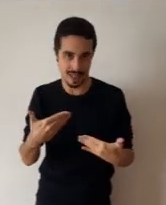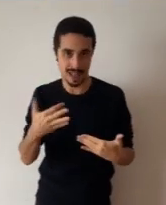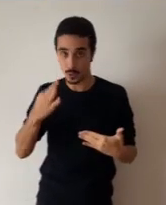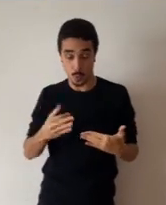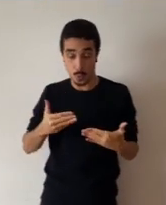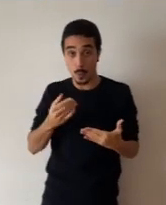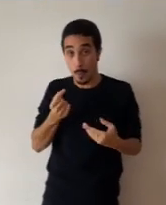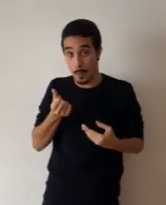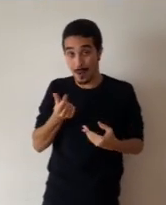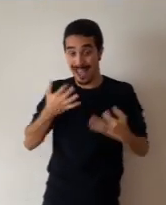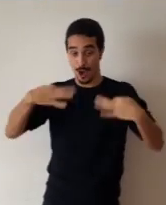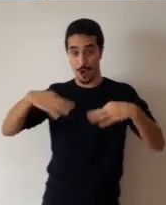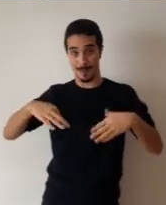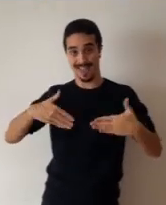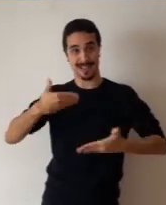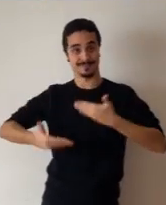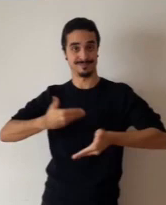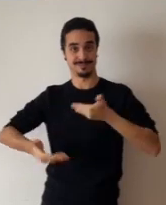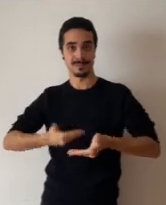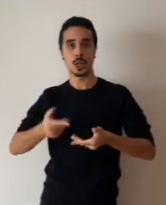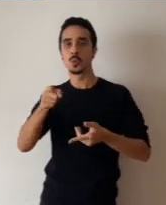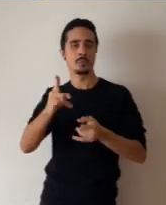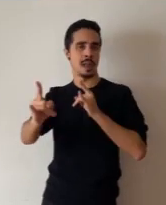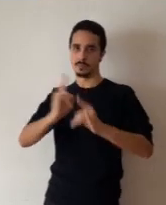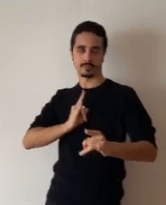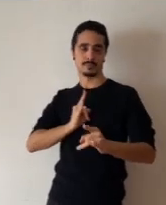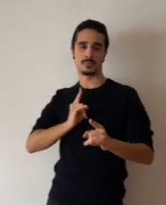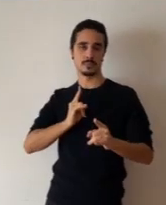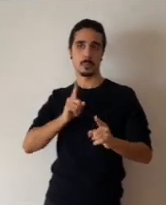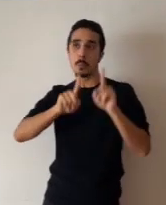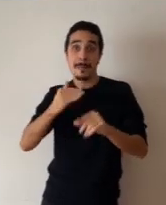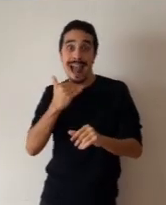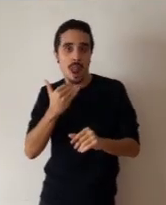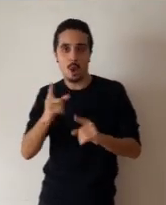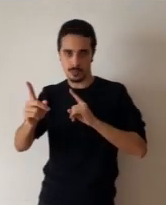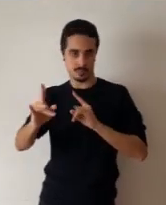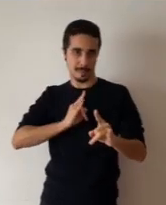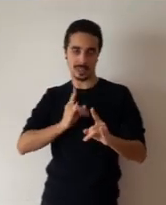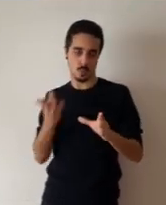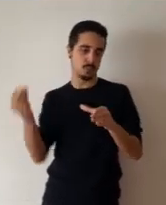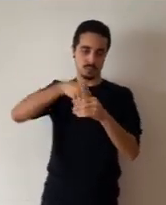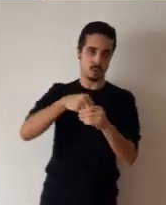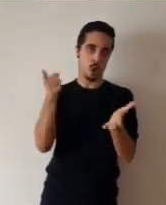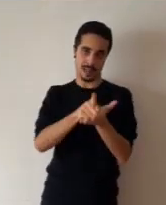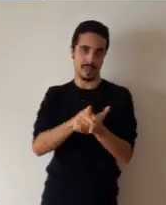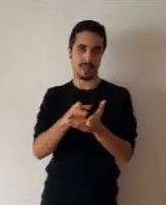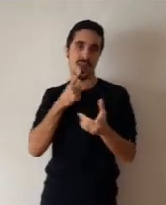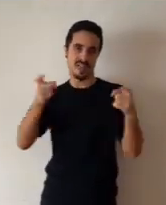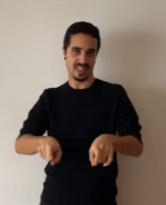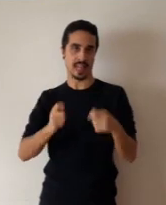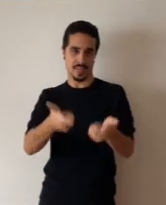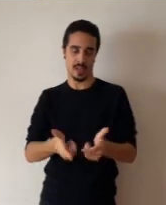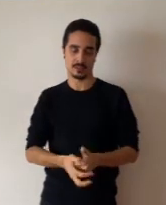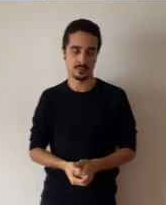no pasa nada. En cuanto esto vuelva un poco a su normalidad, si hay algún problema, avisas para que se te meta y